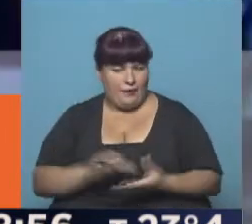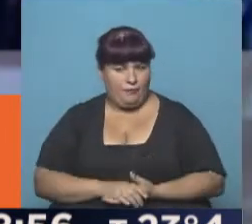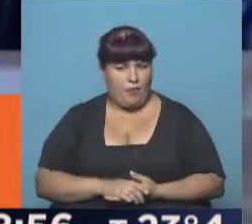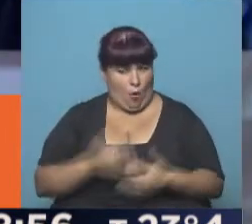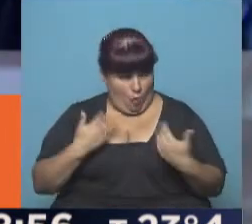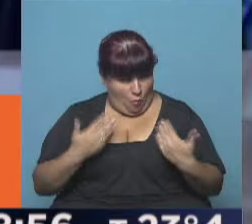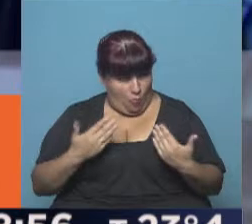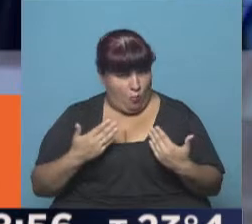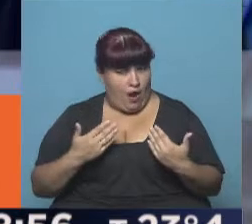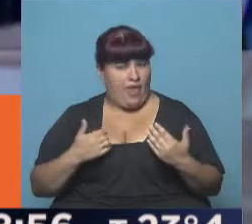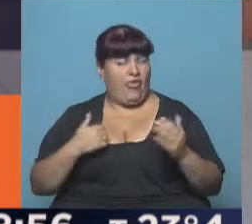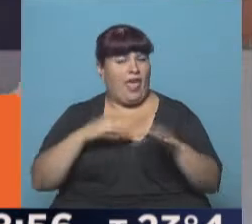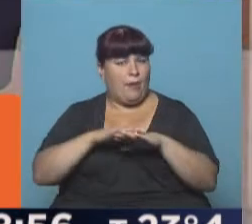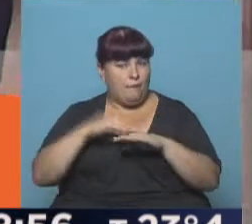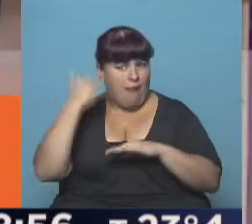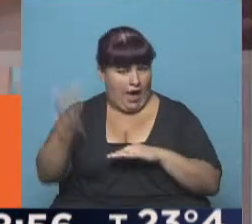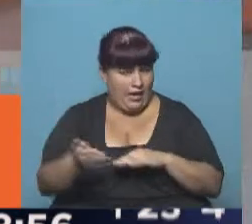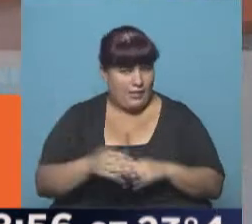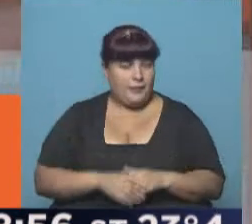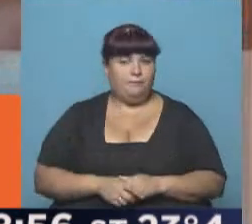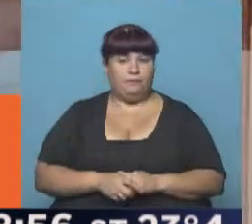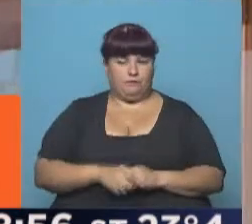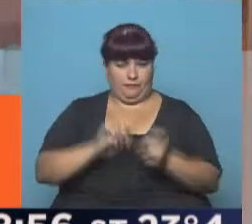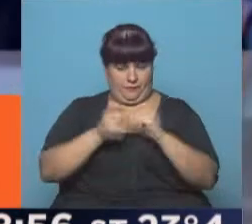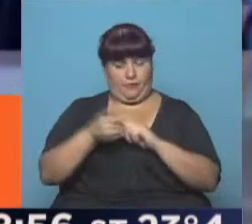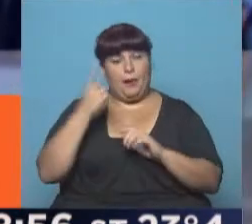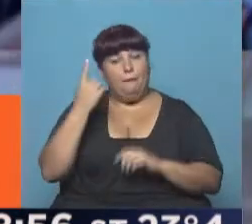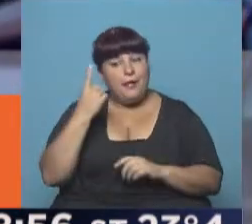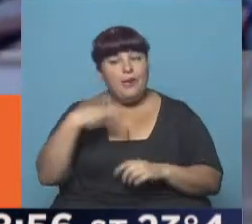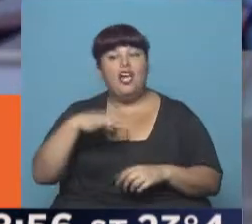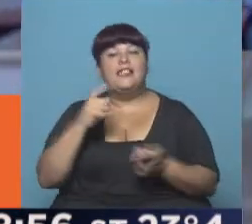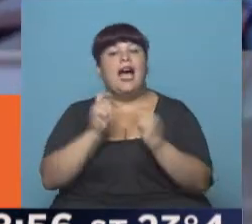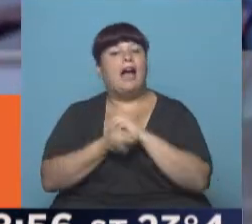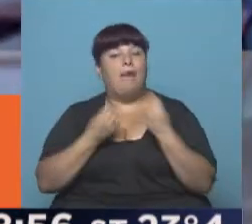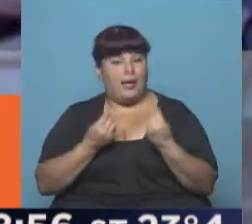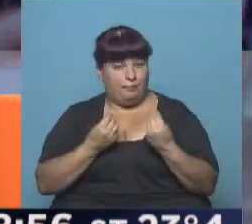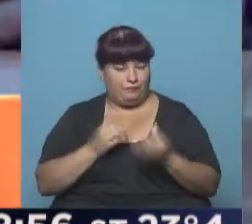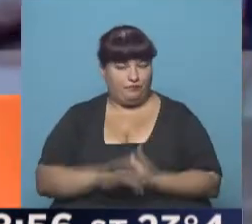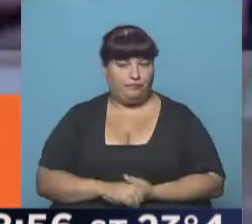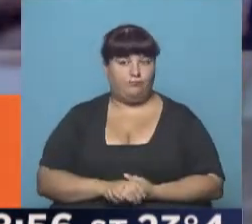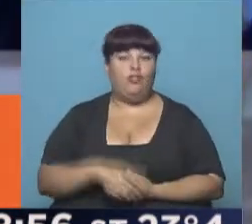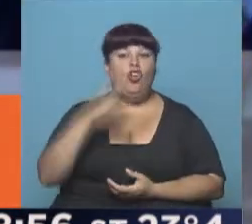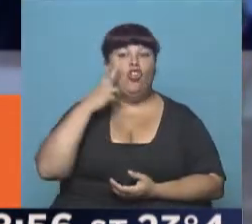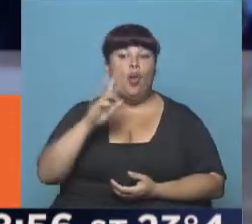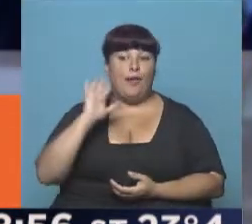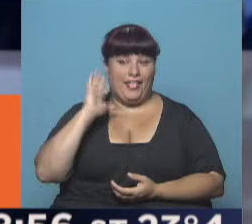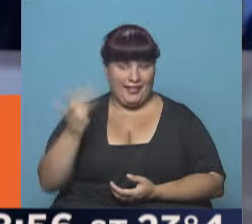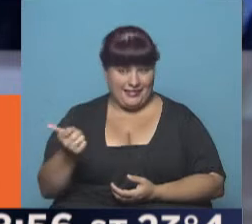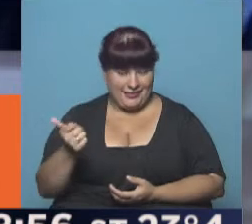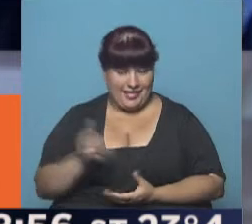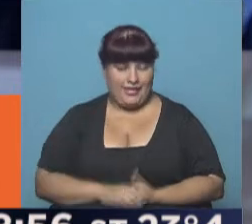en condiciones de ampliar la base de lo que es Cambiemos? Necesita Cambiemos. El